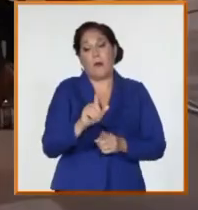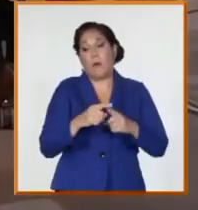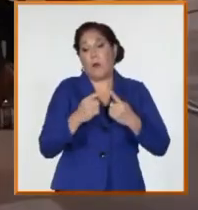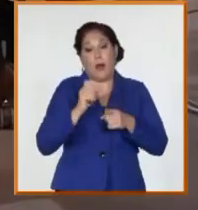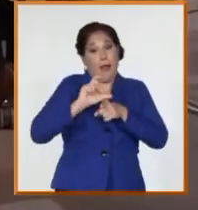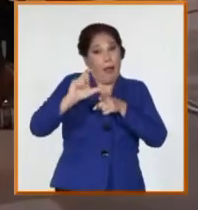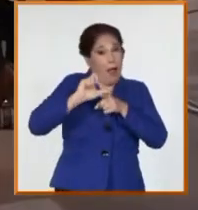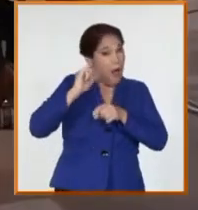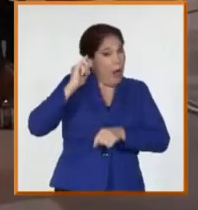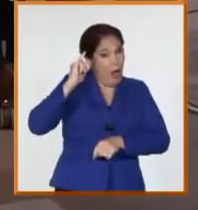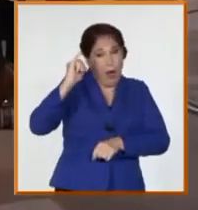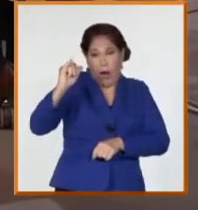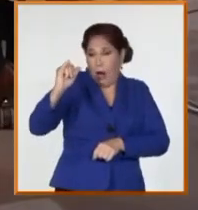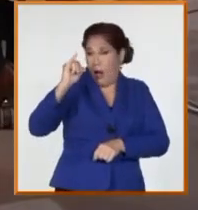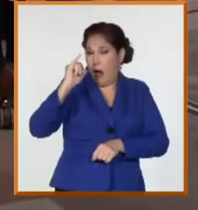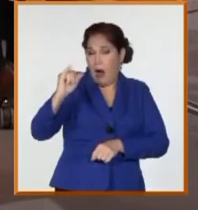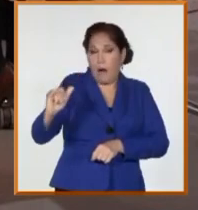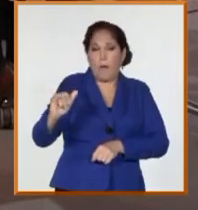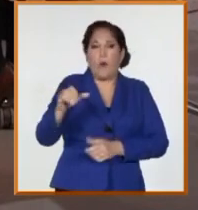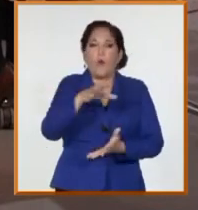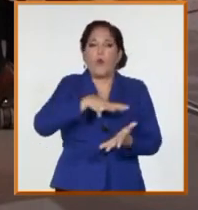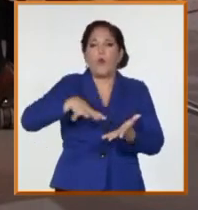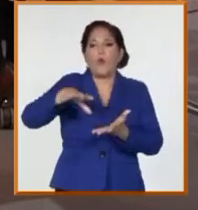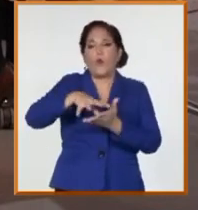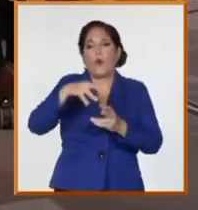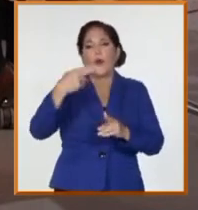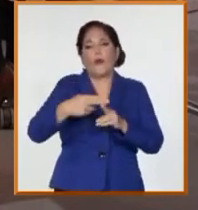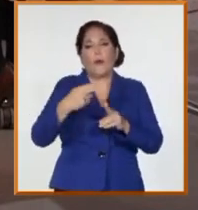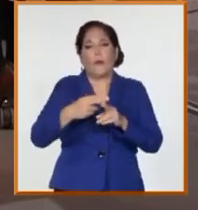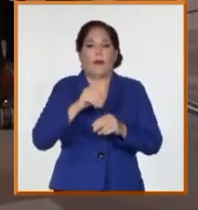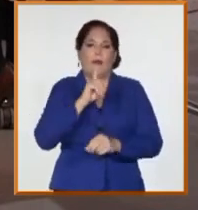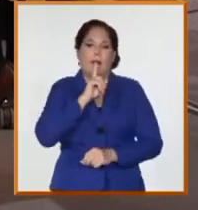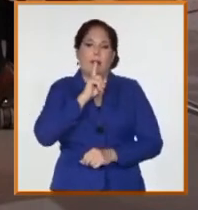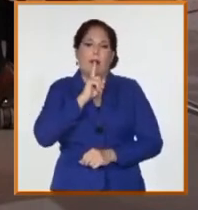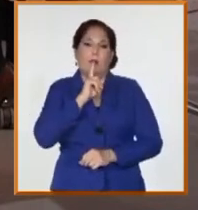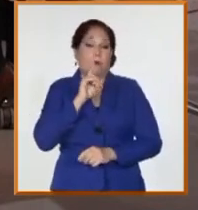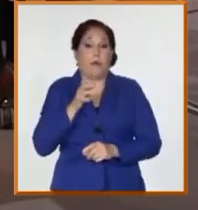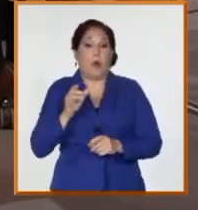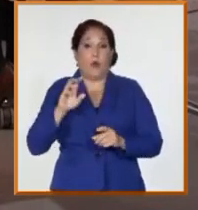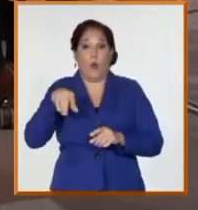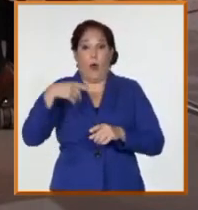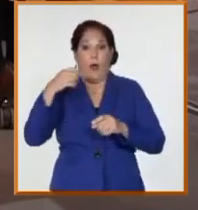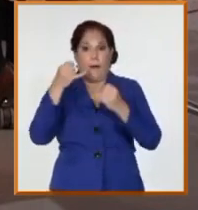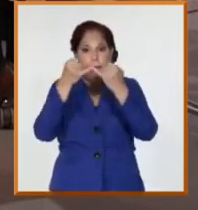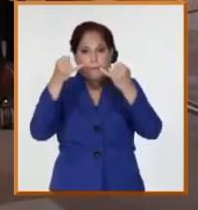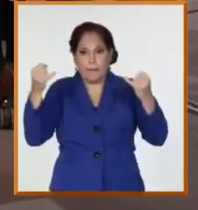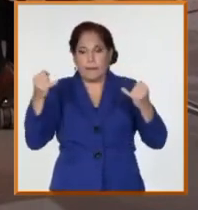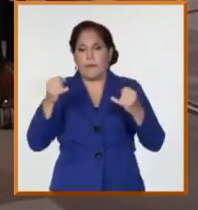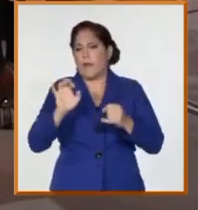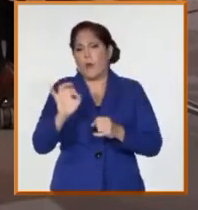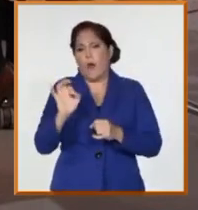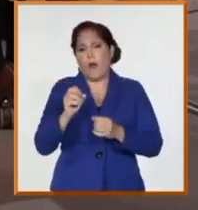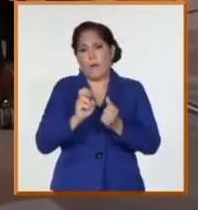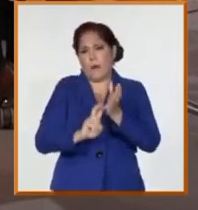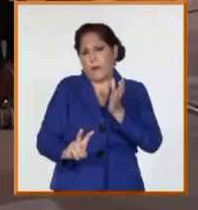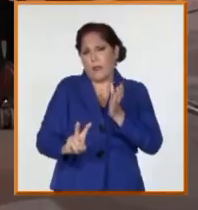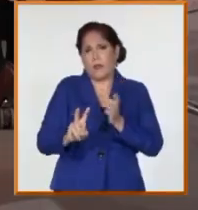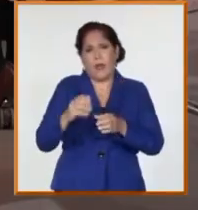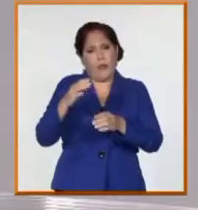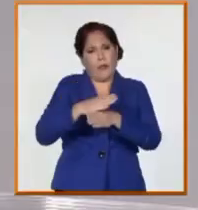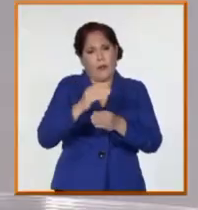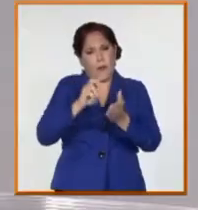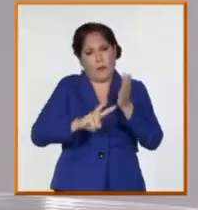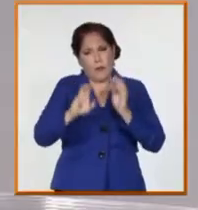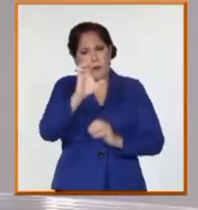eso hizo una de silencio zona zonas de silencio que también tenemos un grupo lo tenemos en la isla de la juventud lo tenemos en